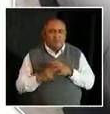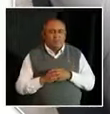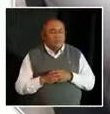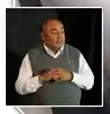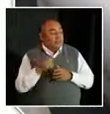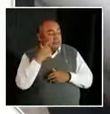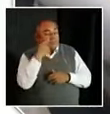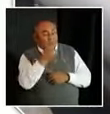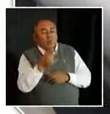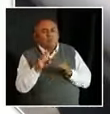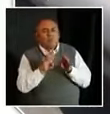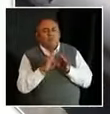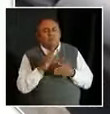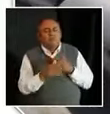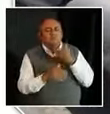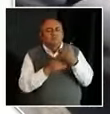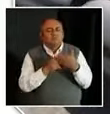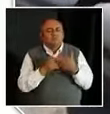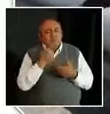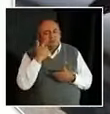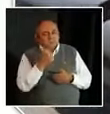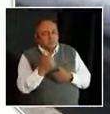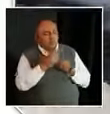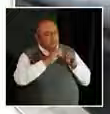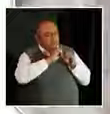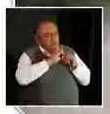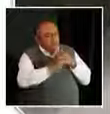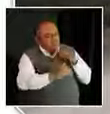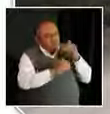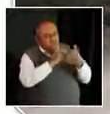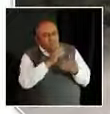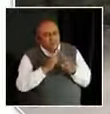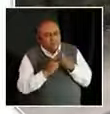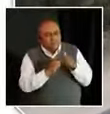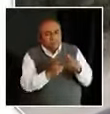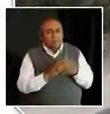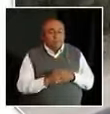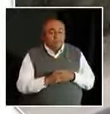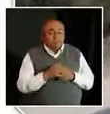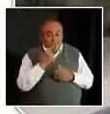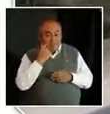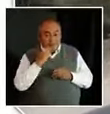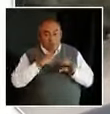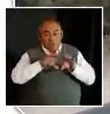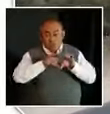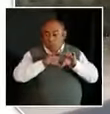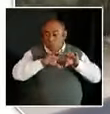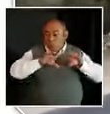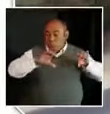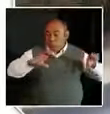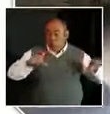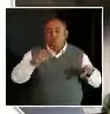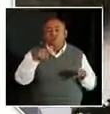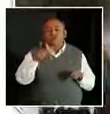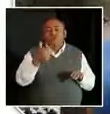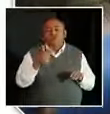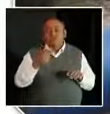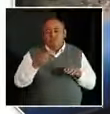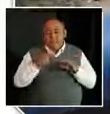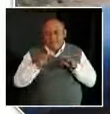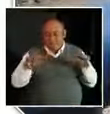cómo funciona o cómo va el asunto. Normalmente los tubos de 12 metros se van soldando entre